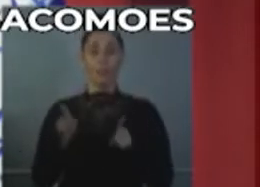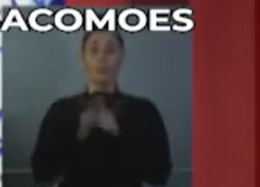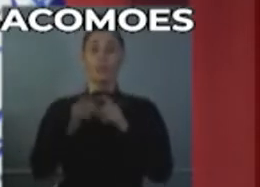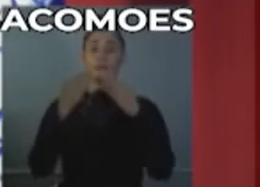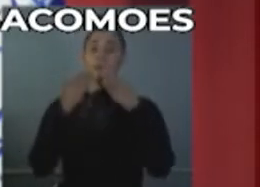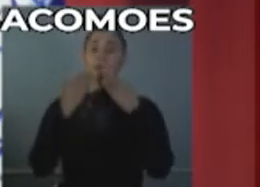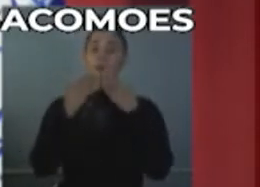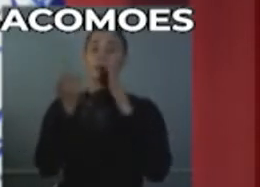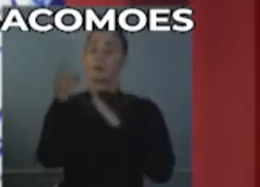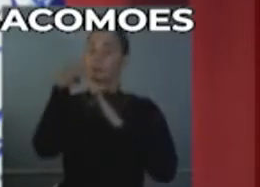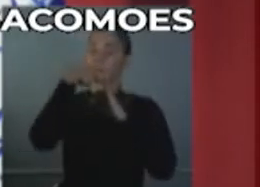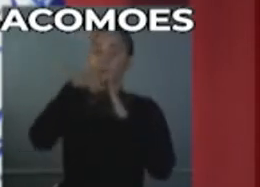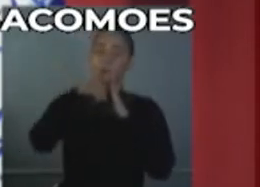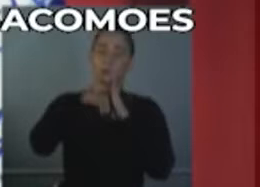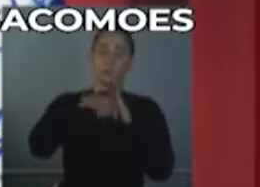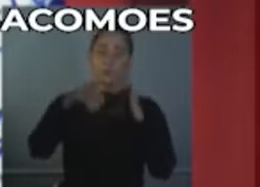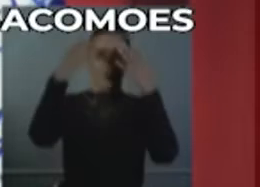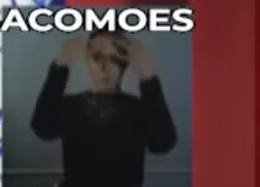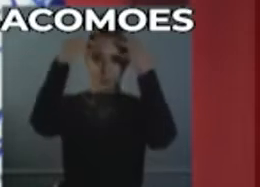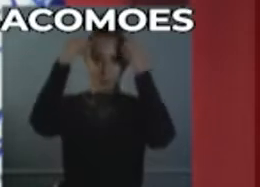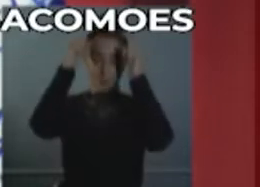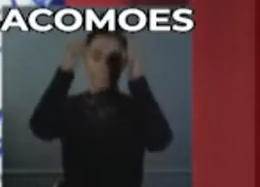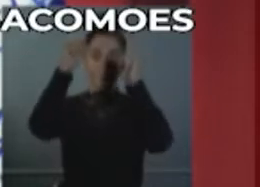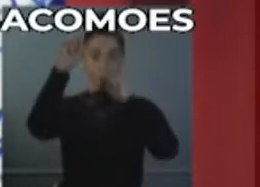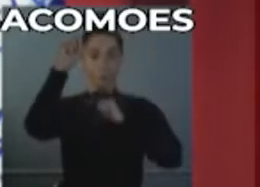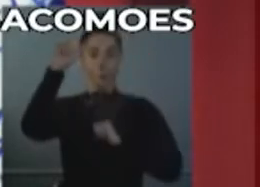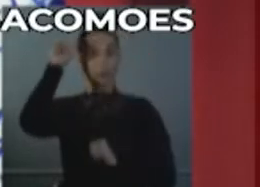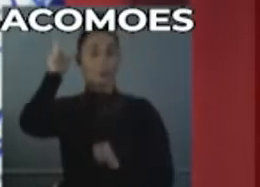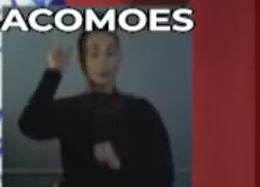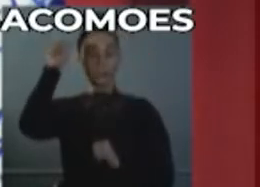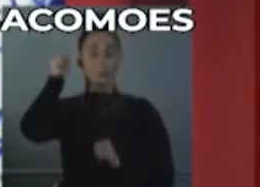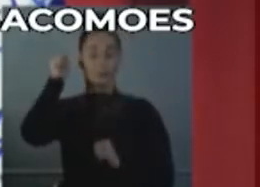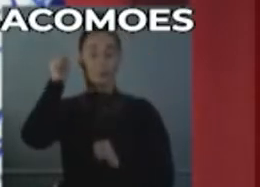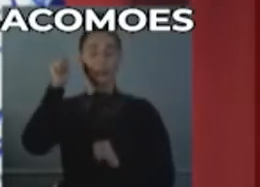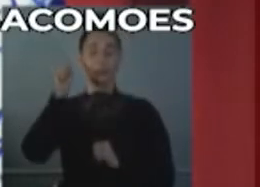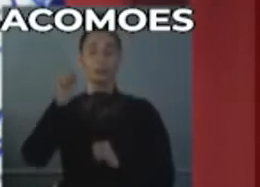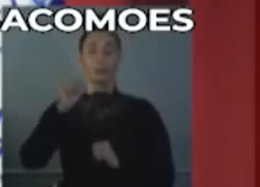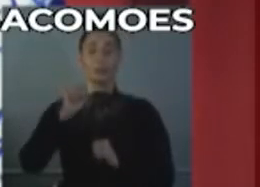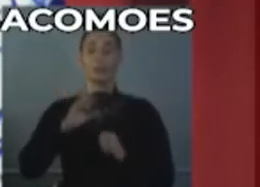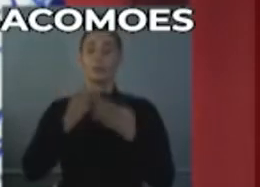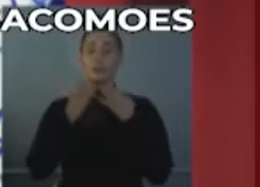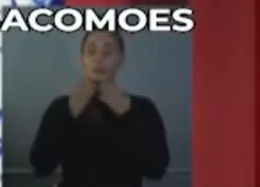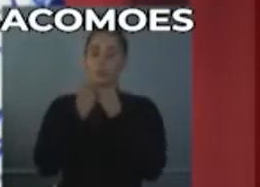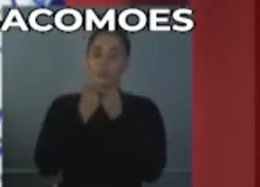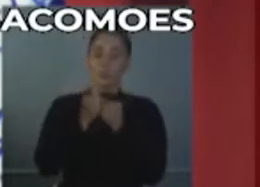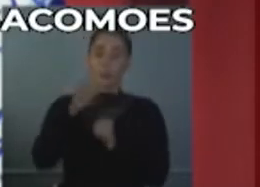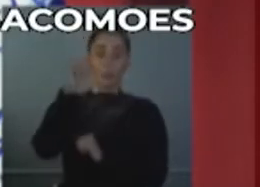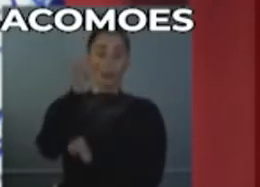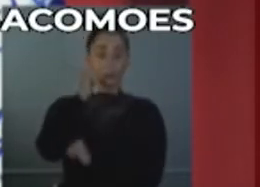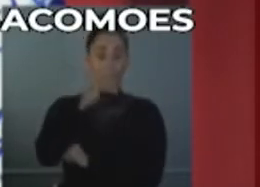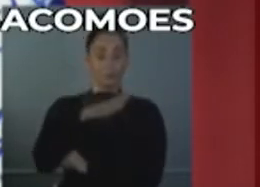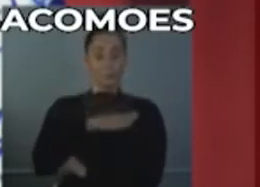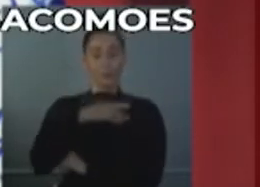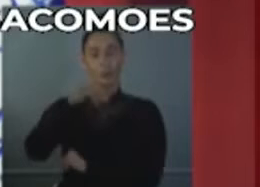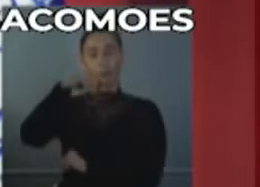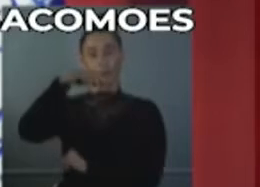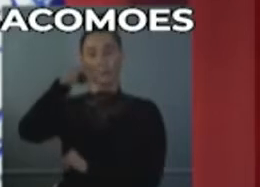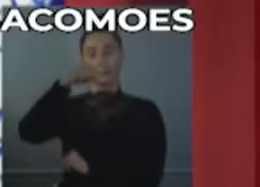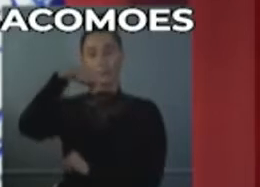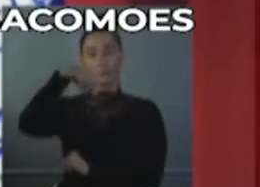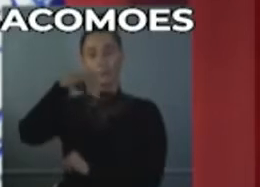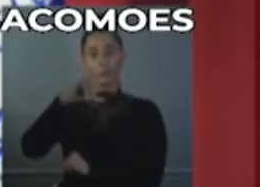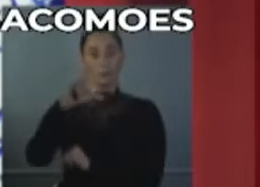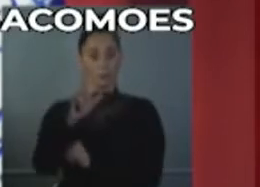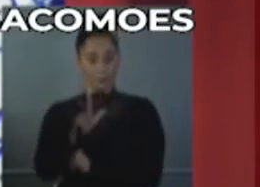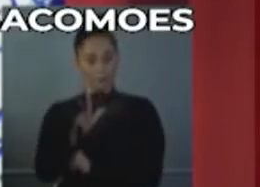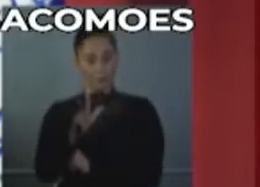agradezco profundamente al presidente de la República, Luis Abinader, a nuestra querida primera dama, Raquel Albaje, a